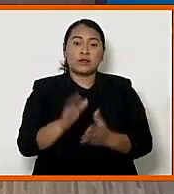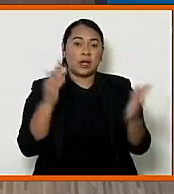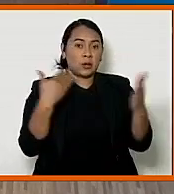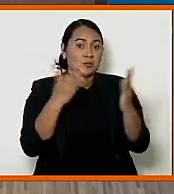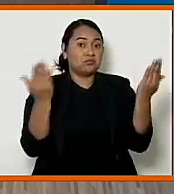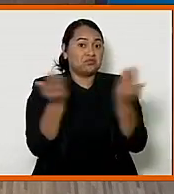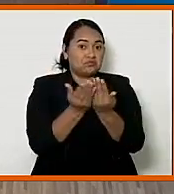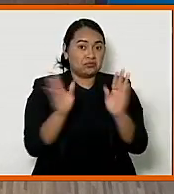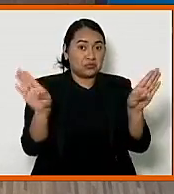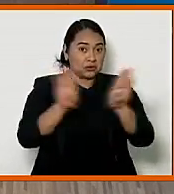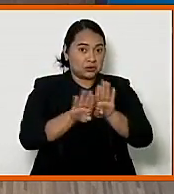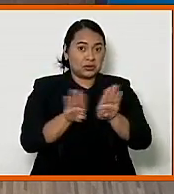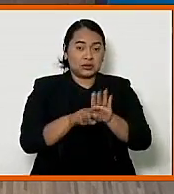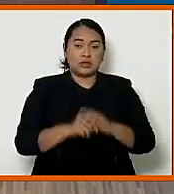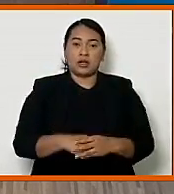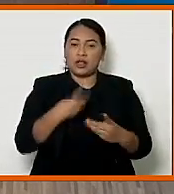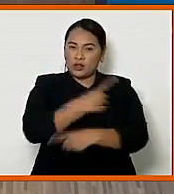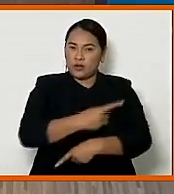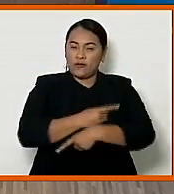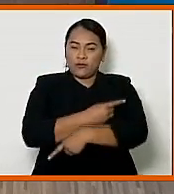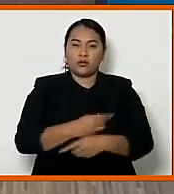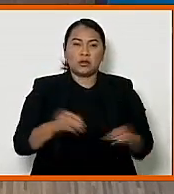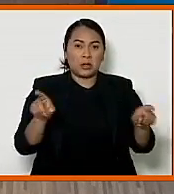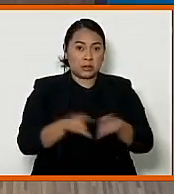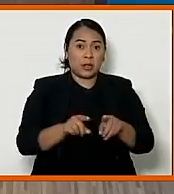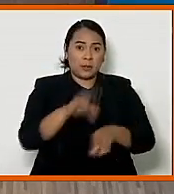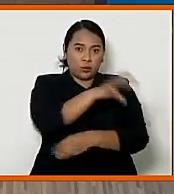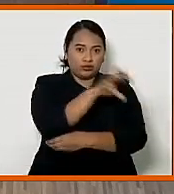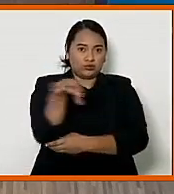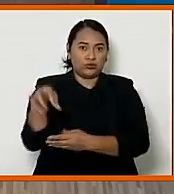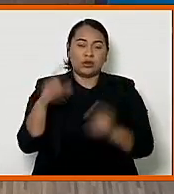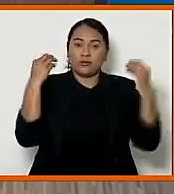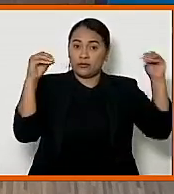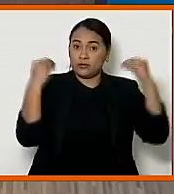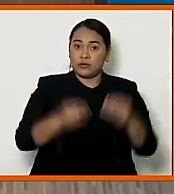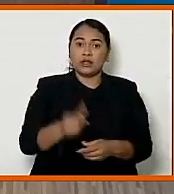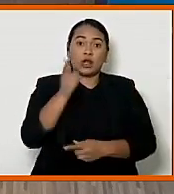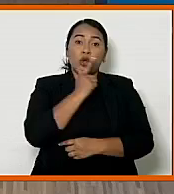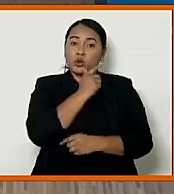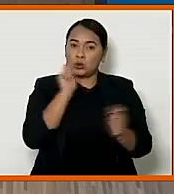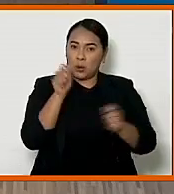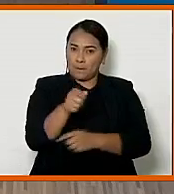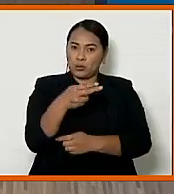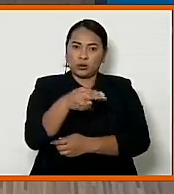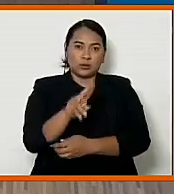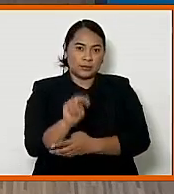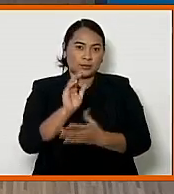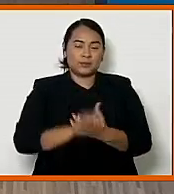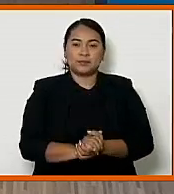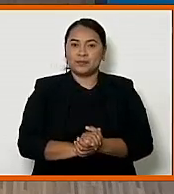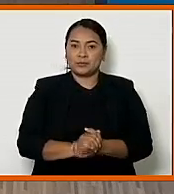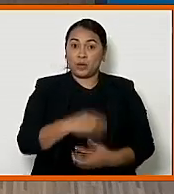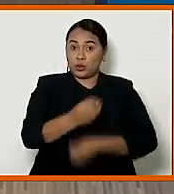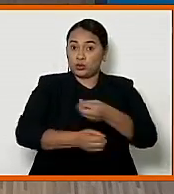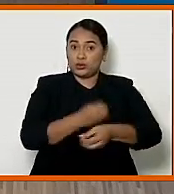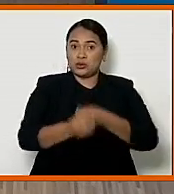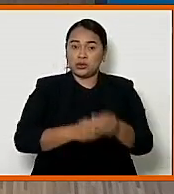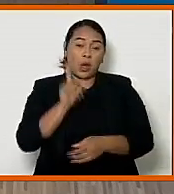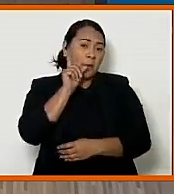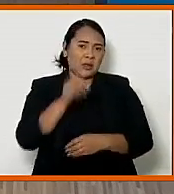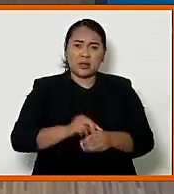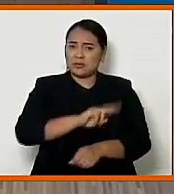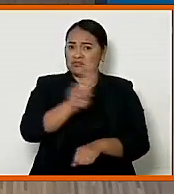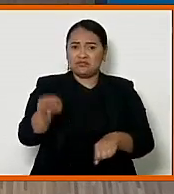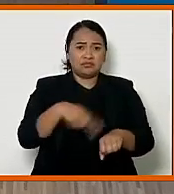tus juegos favoritos en tus puntos de venta o loto.hn. Así es, Francine, y es que, jugadores, los sorteos se realizarán en